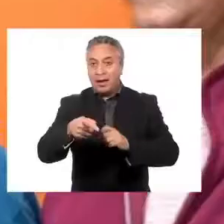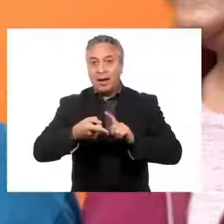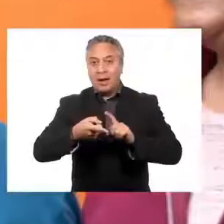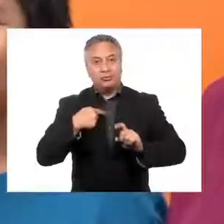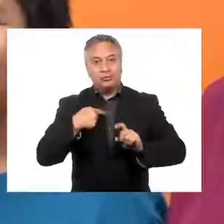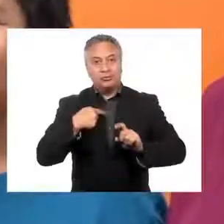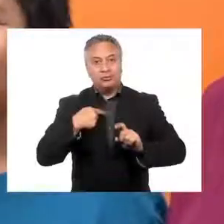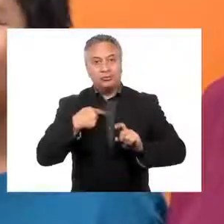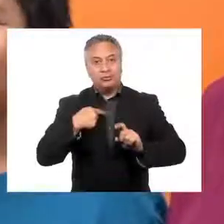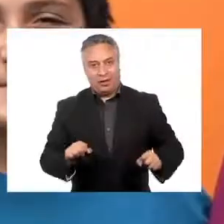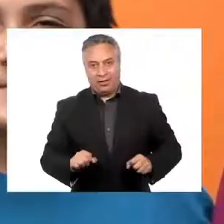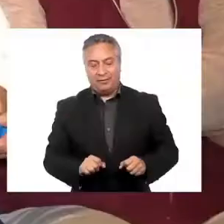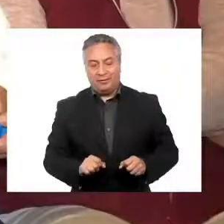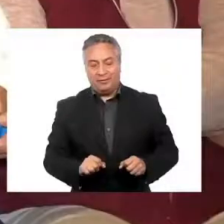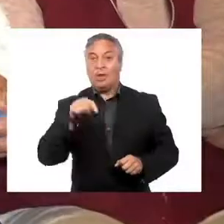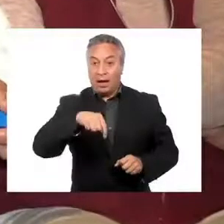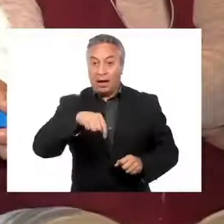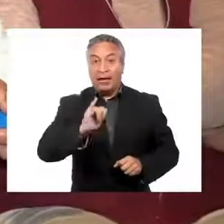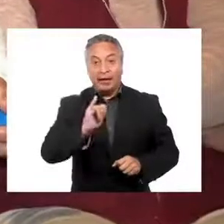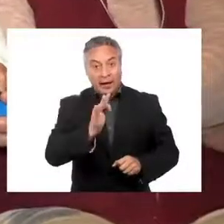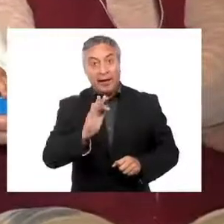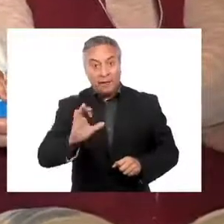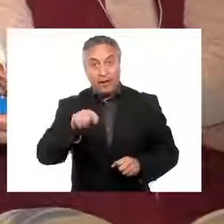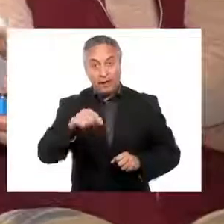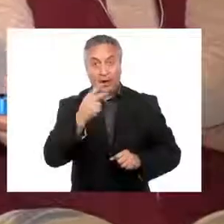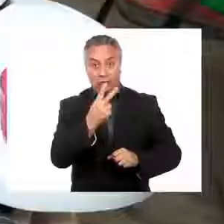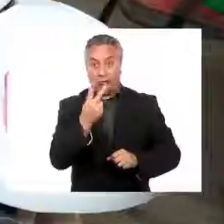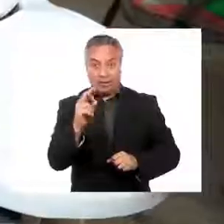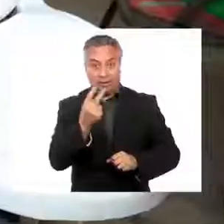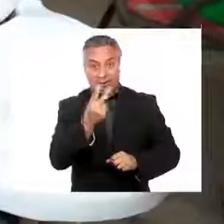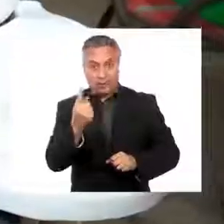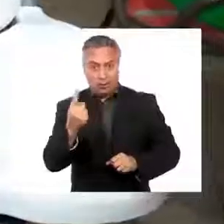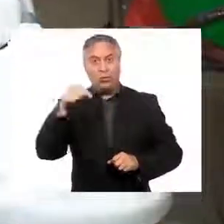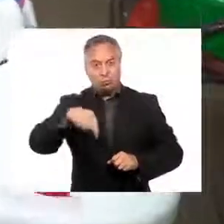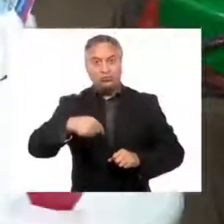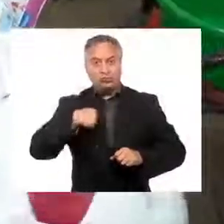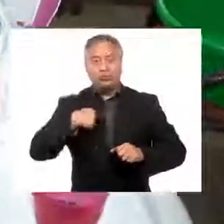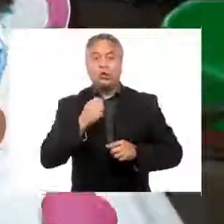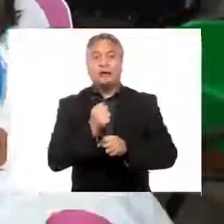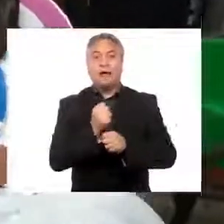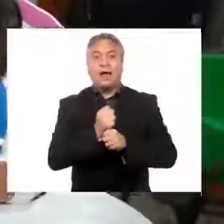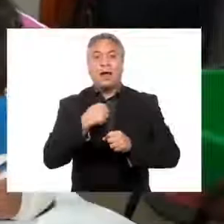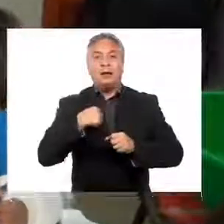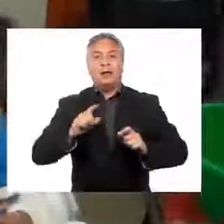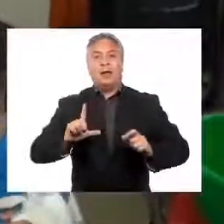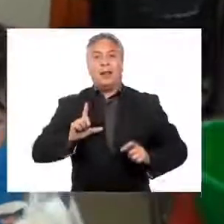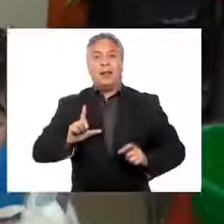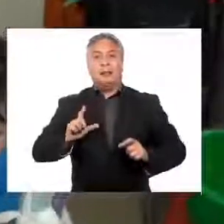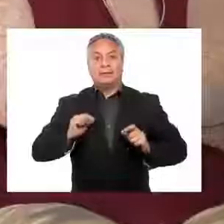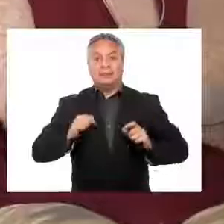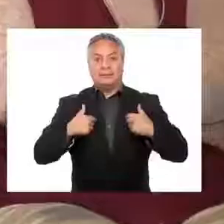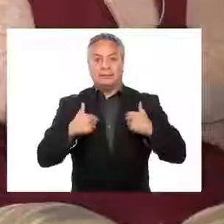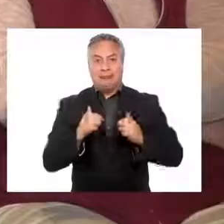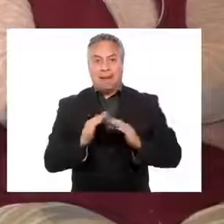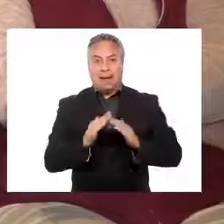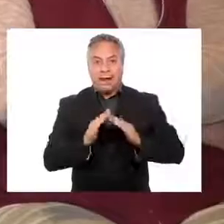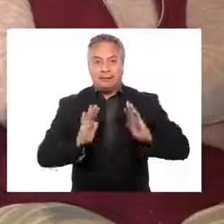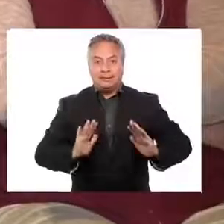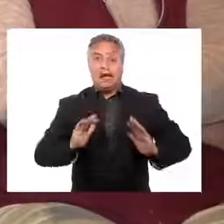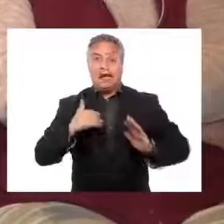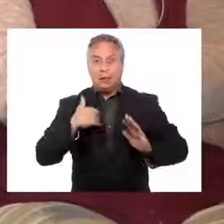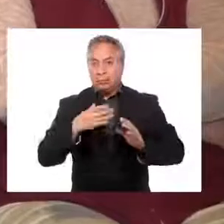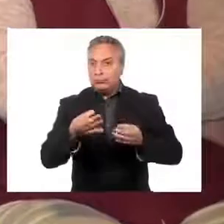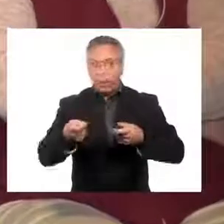Recibimos el IFE este año 2021 y nos ayudó bastante. Yo me encuentro con licencia y la verdad es que era dinero que no esperábamos y lo hemos ocupado y